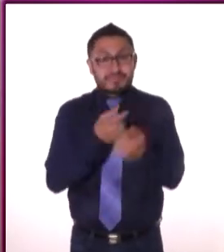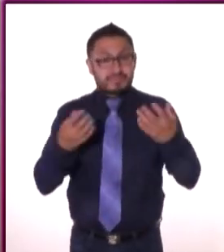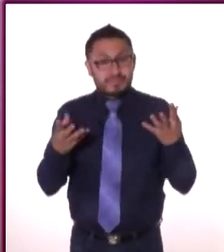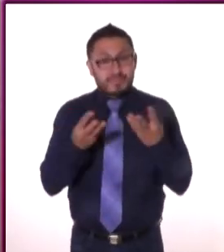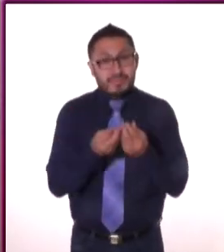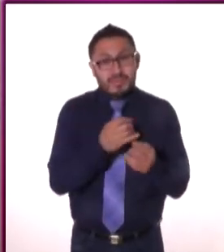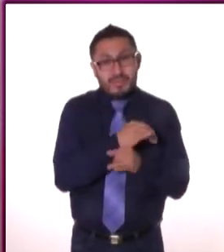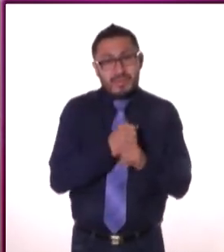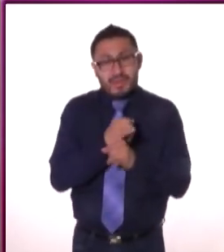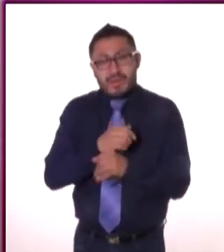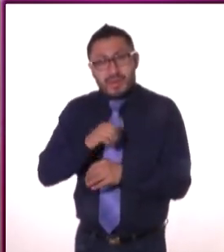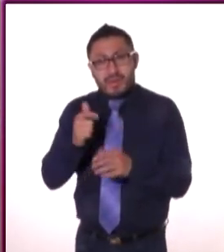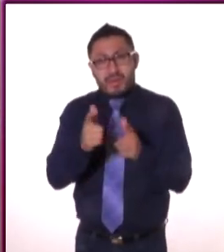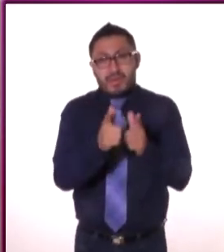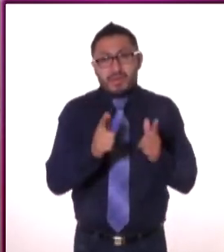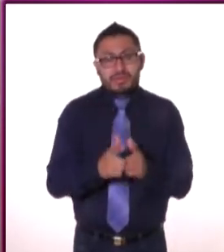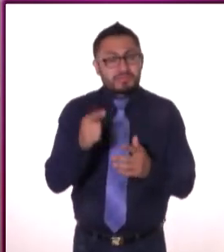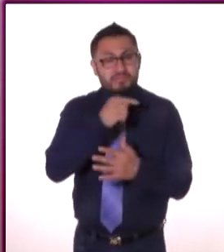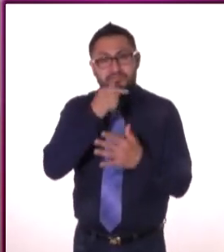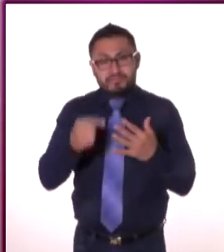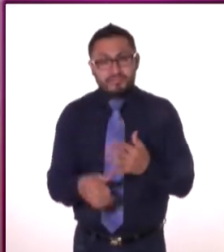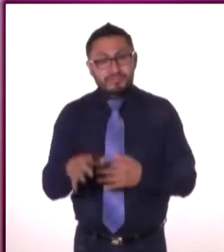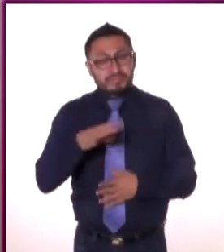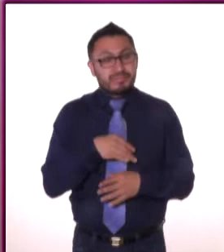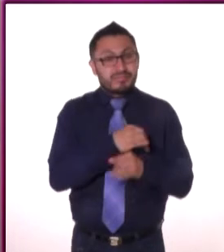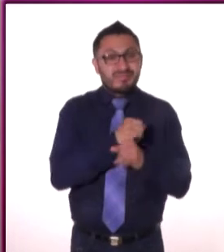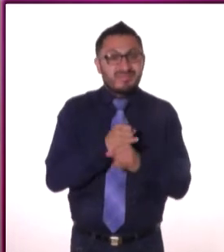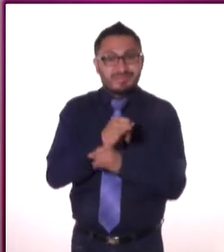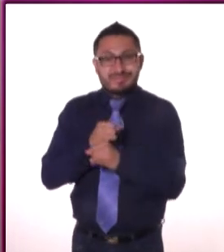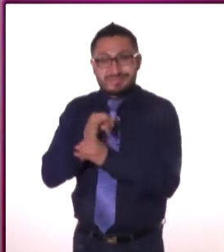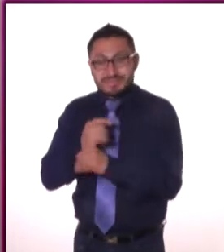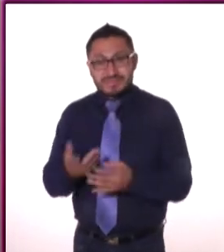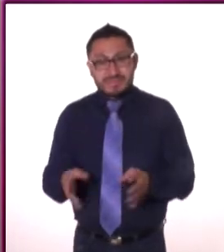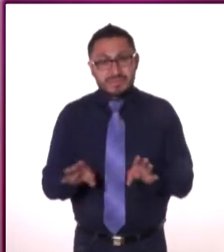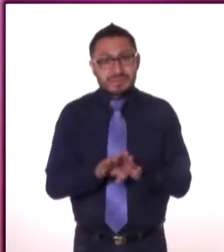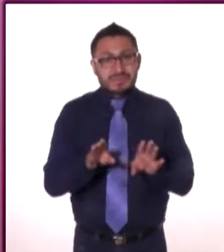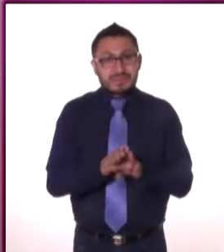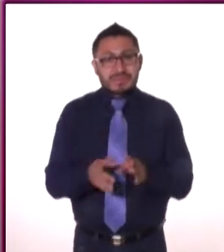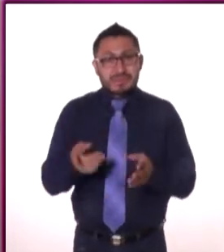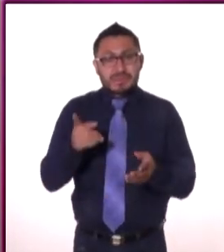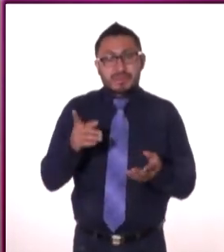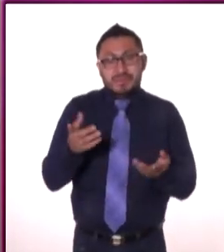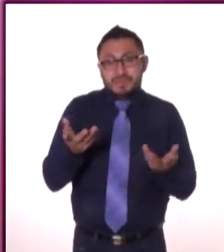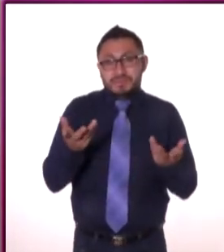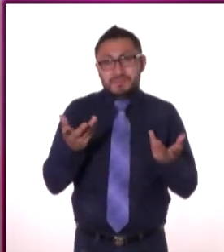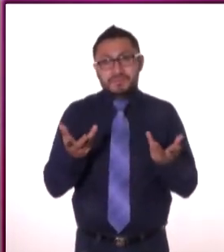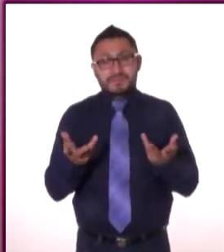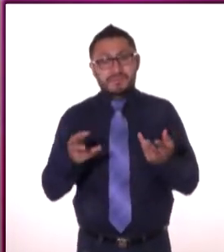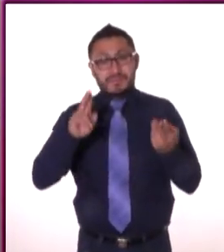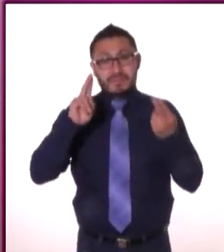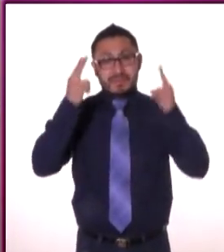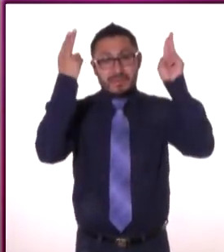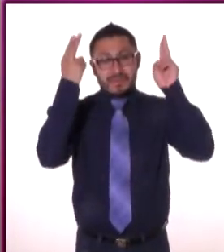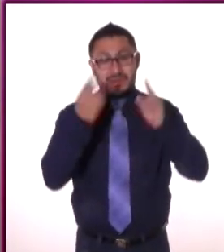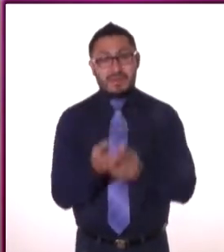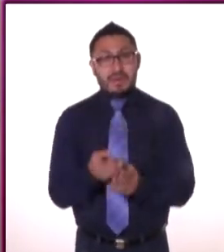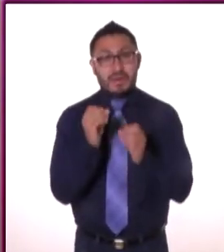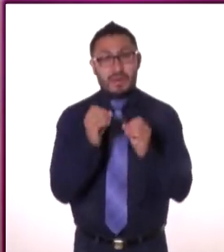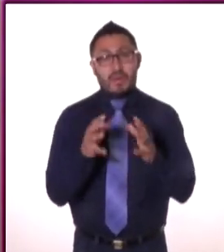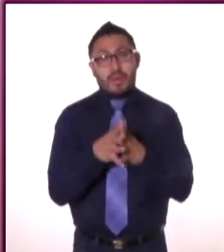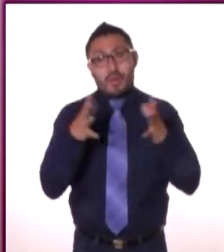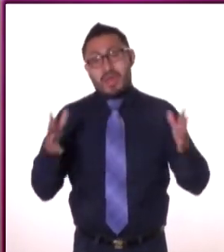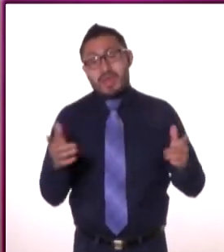para tal investigación con otros grupos, etcétera, etcétera. Y la investigación se hace a través generalmente pues, de